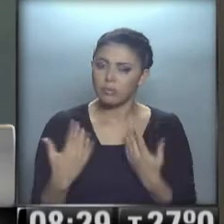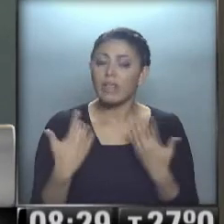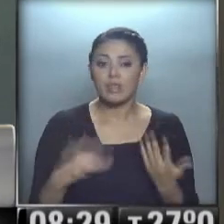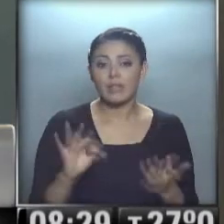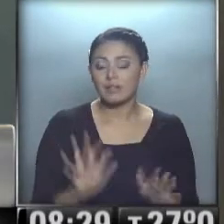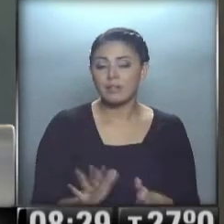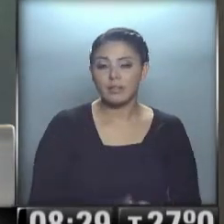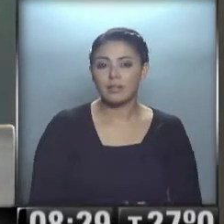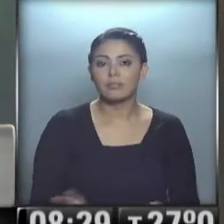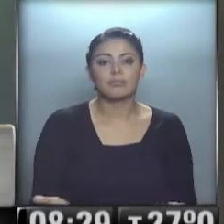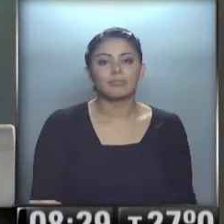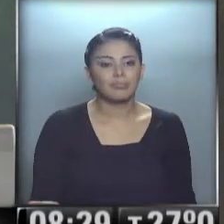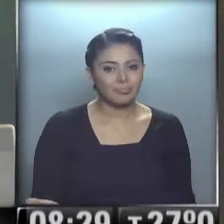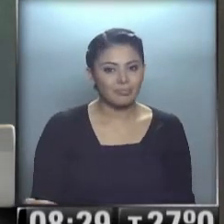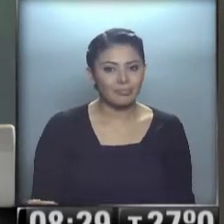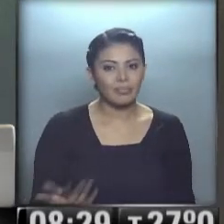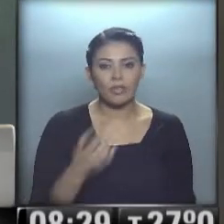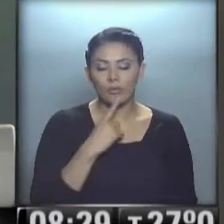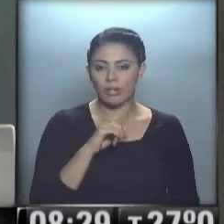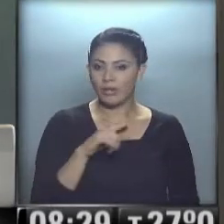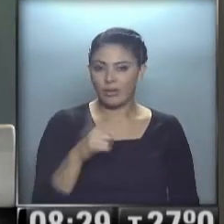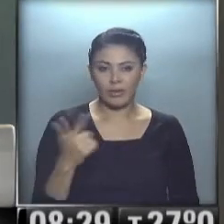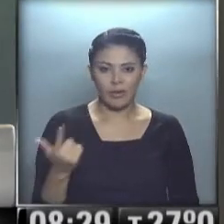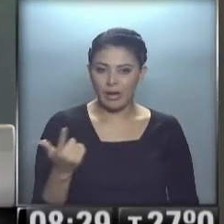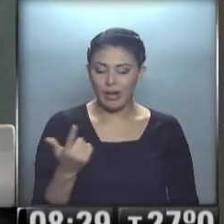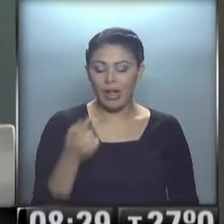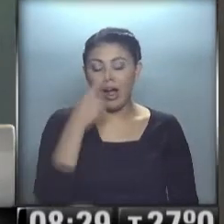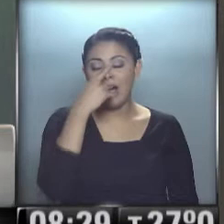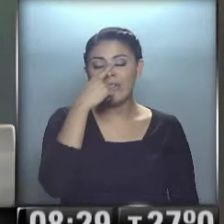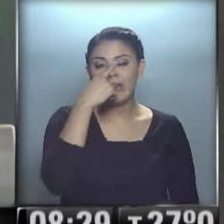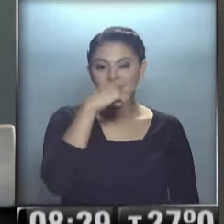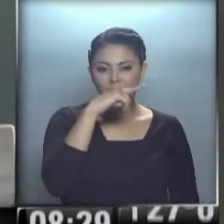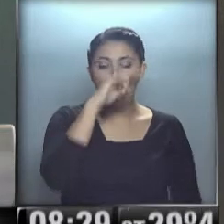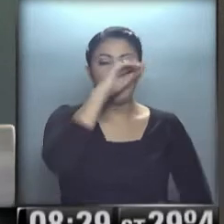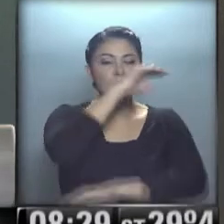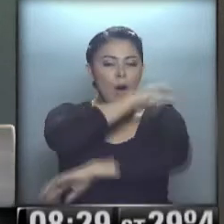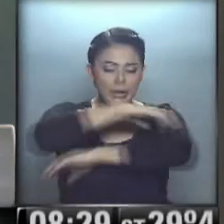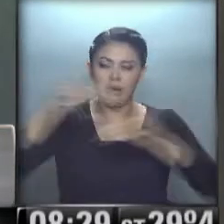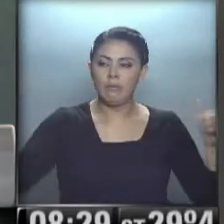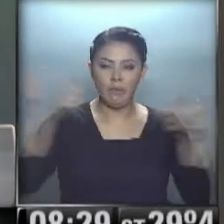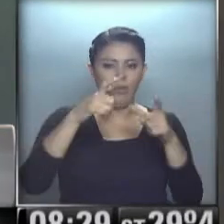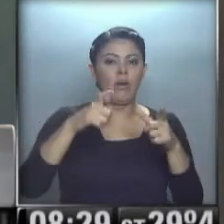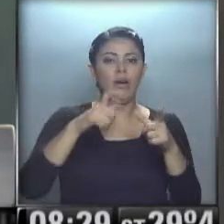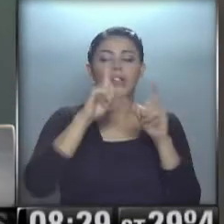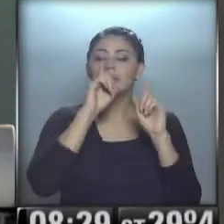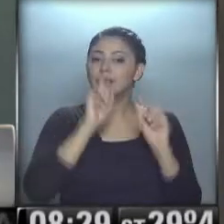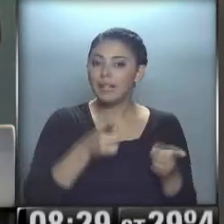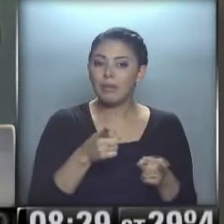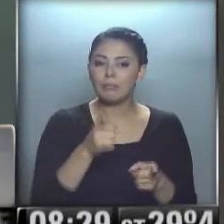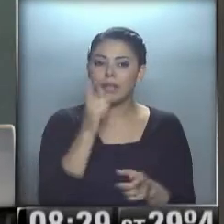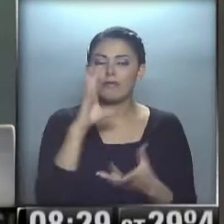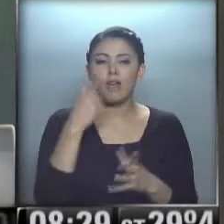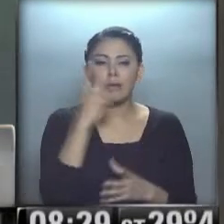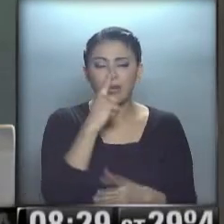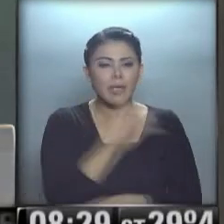hacer. Pero no cabe la menor duda que, en definitiva, la pobreza tuvo una reducción abrupta, también los niveles de indigencia,